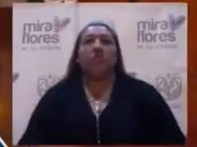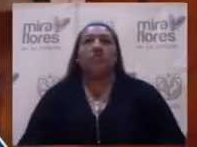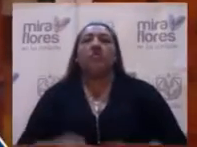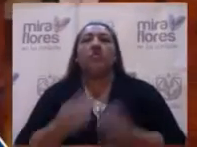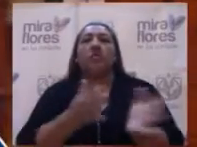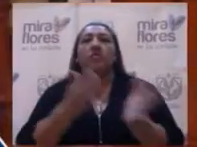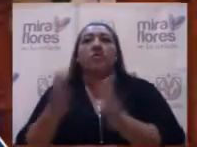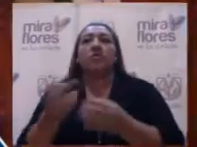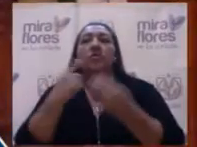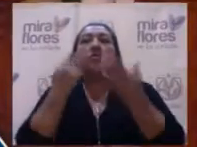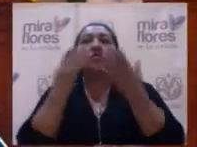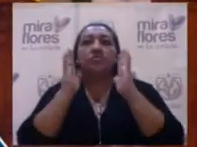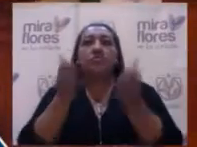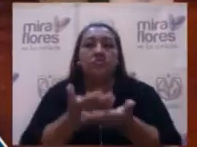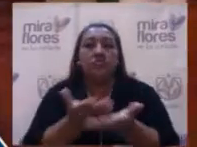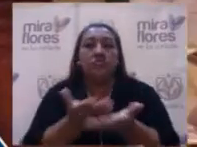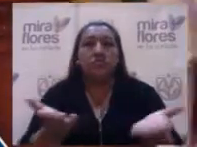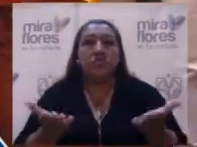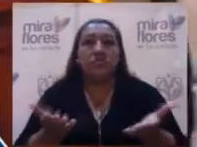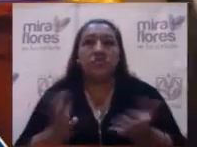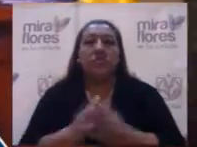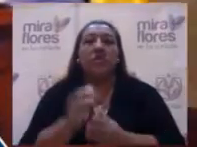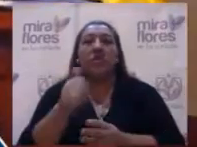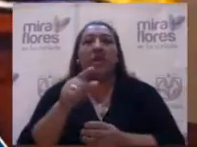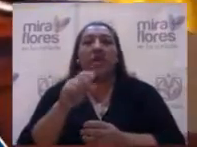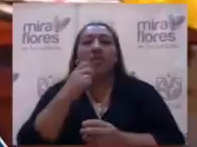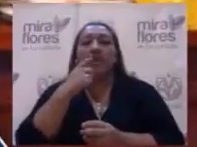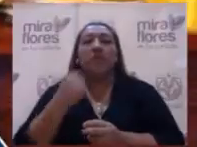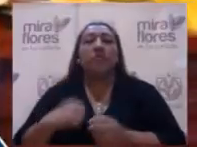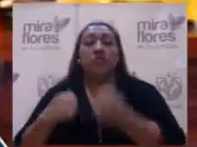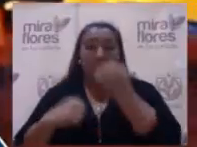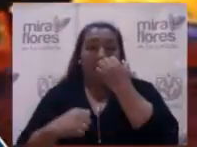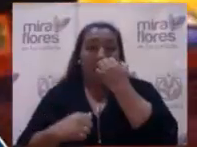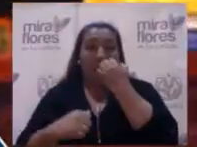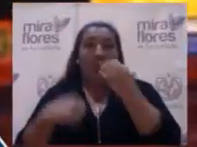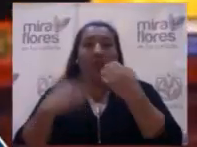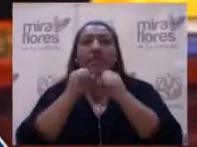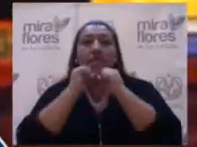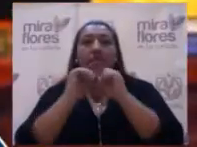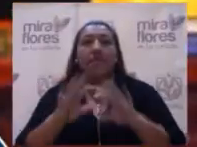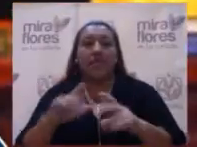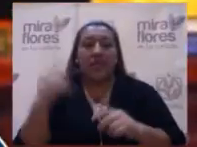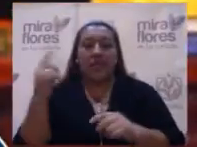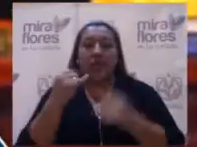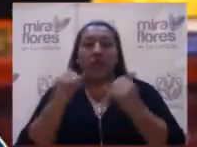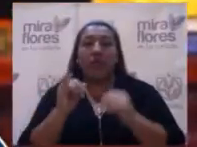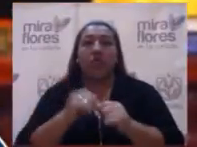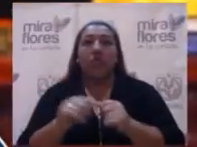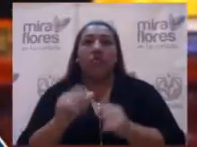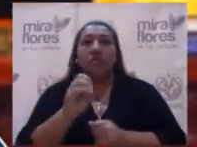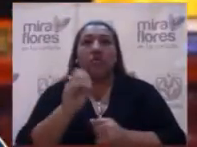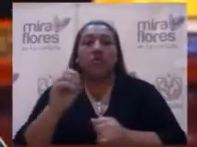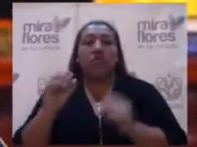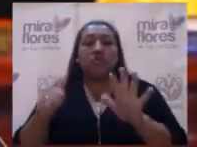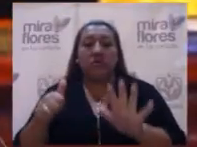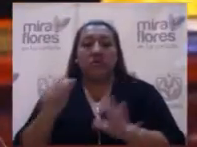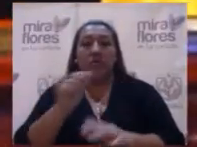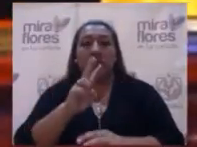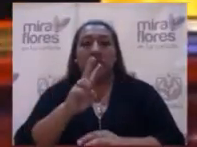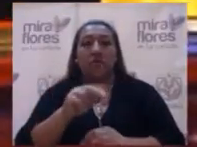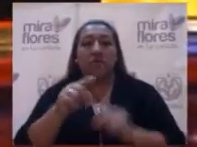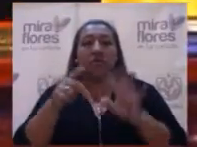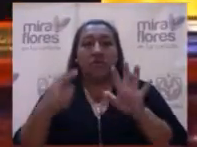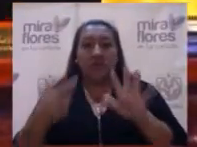Estación despacho. Señor alcalde, la Gerencia Municipal ha remitido a la Secretaría General el informe número